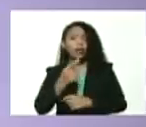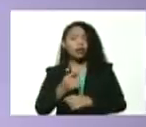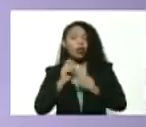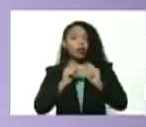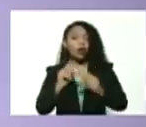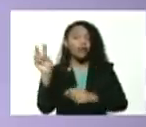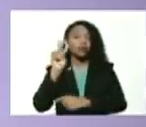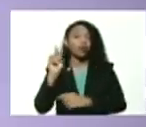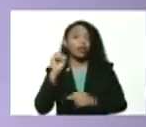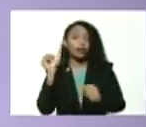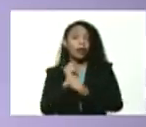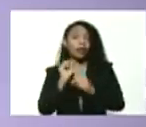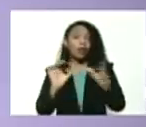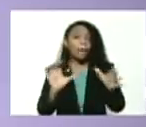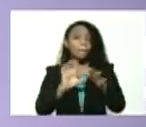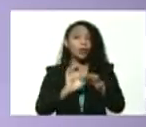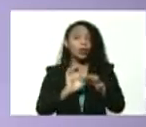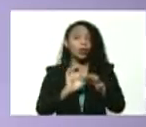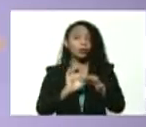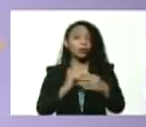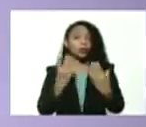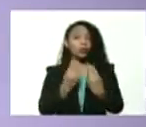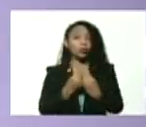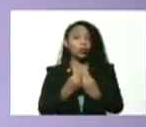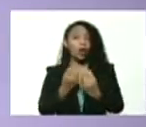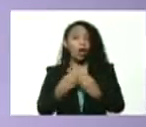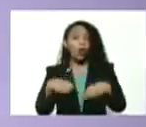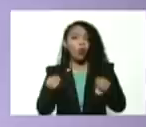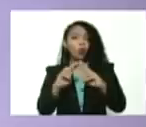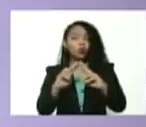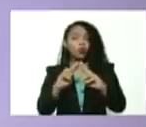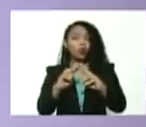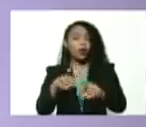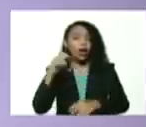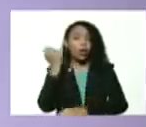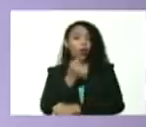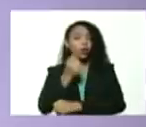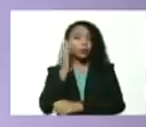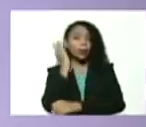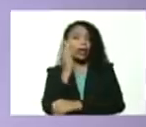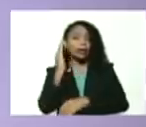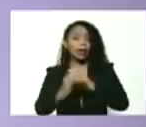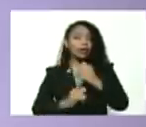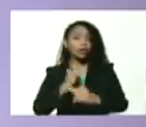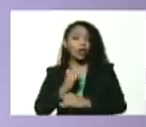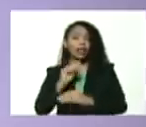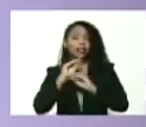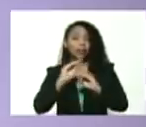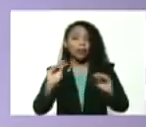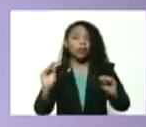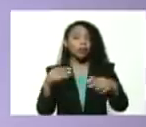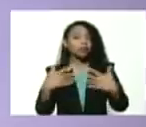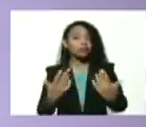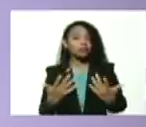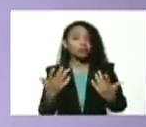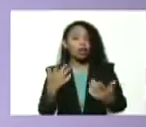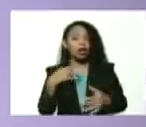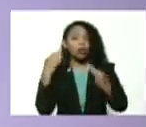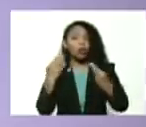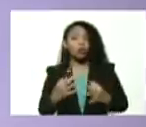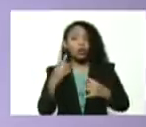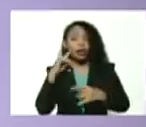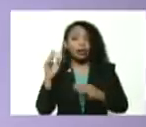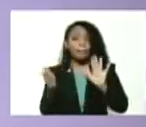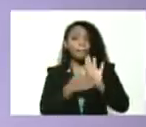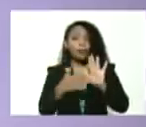Venezuela trabajando articuladamente con la ONU y con la Corte Penal Internacional, pero el llamado es a justamente